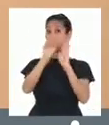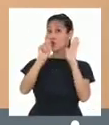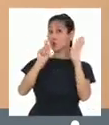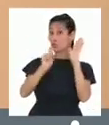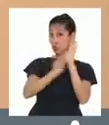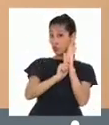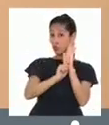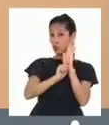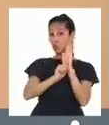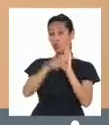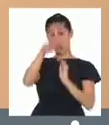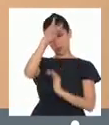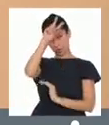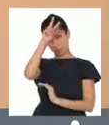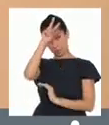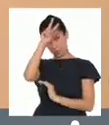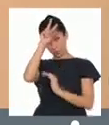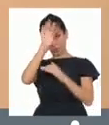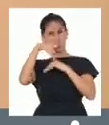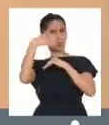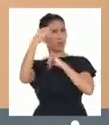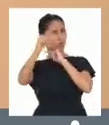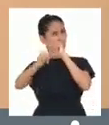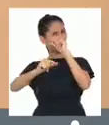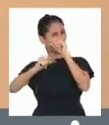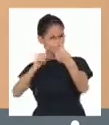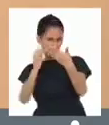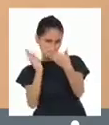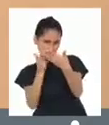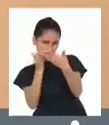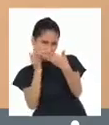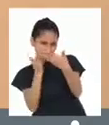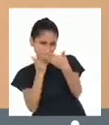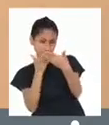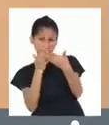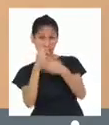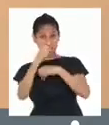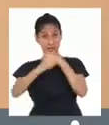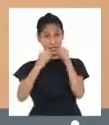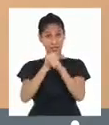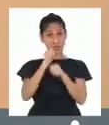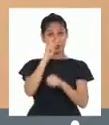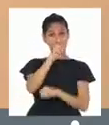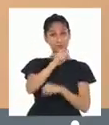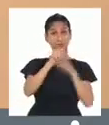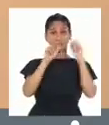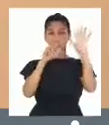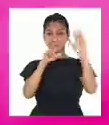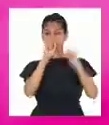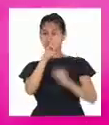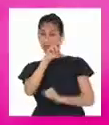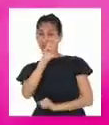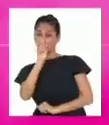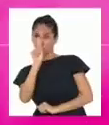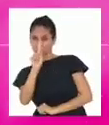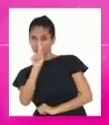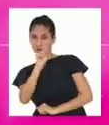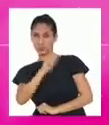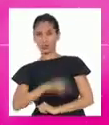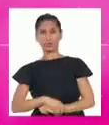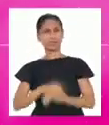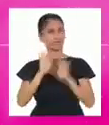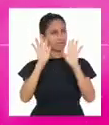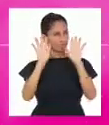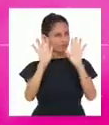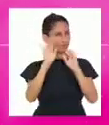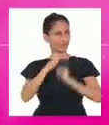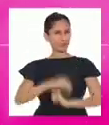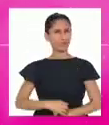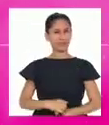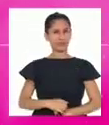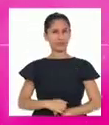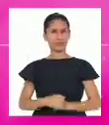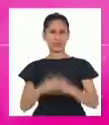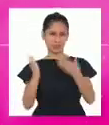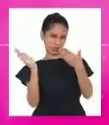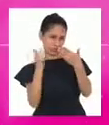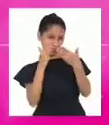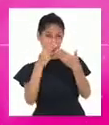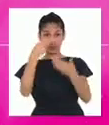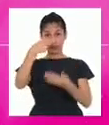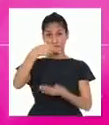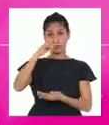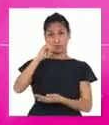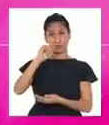nació como resultado de nuestra independencia en 1821. Entonces, hito